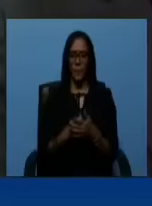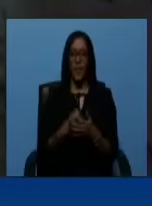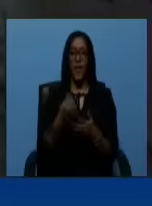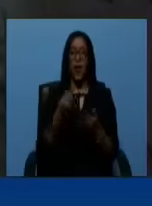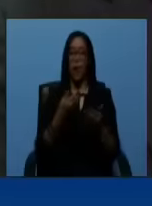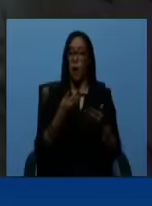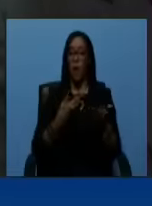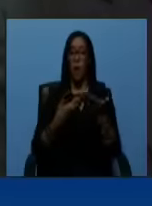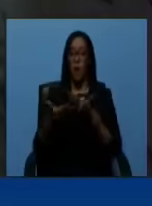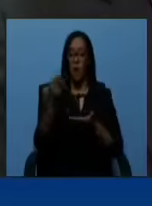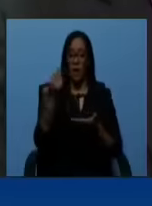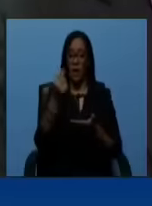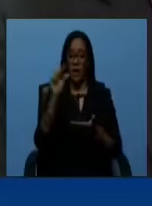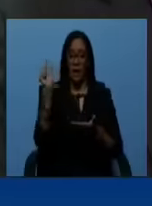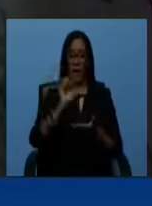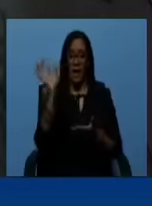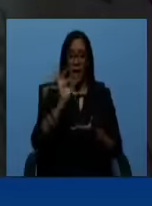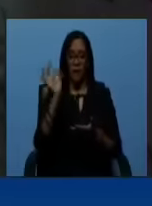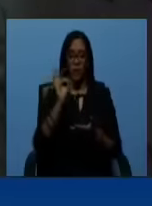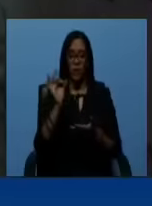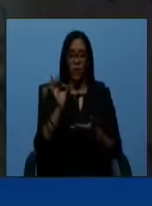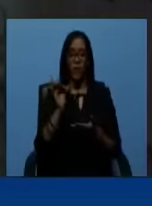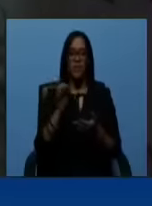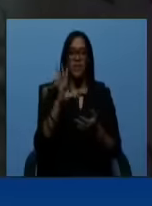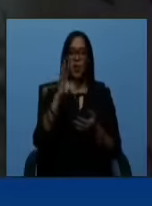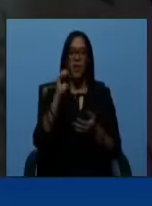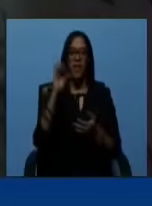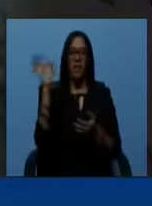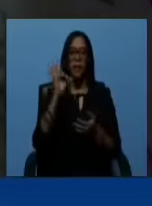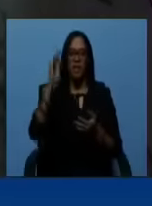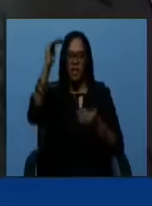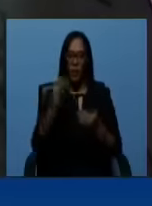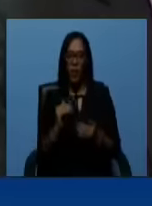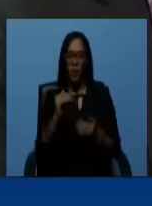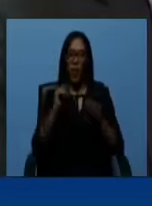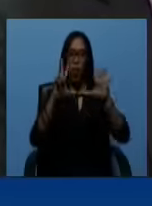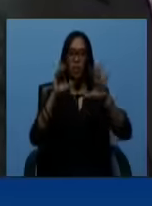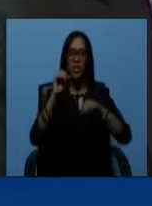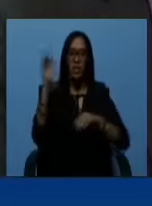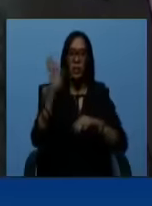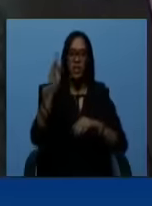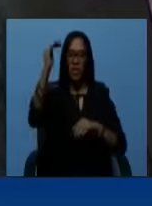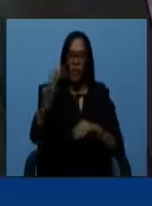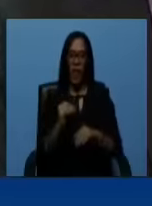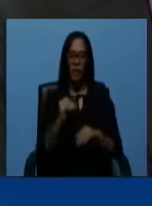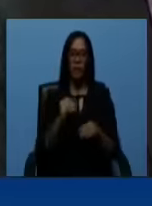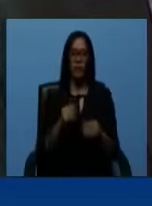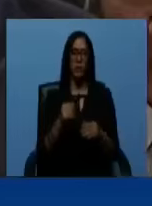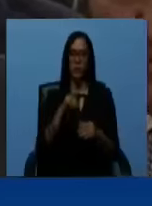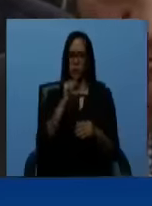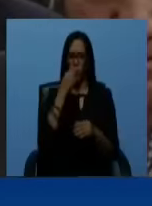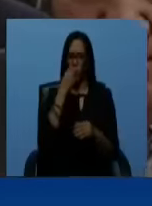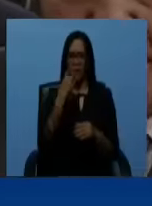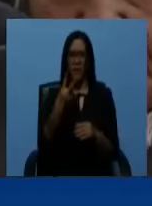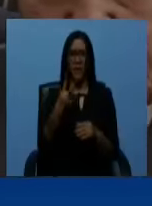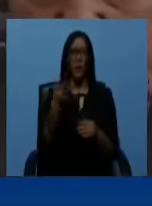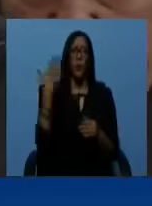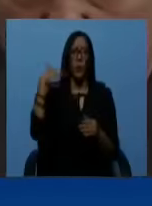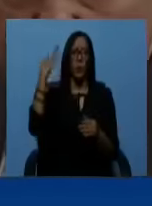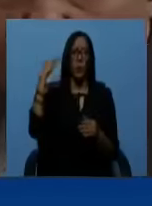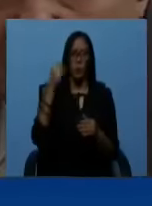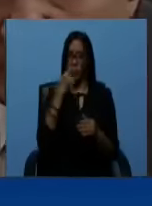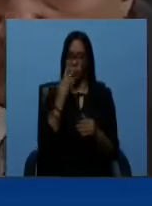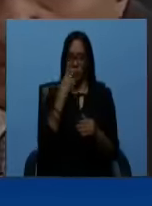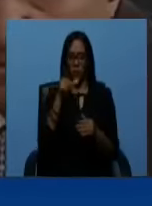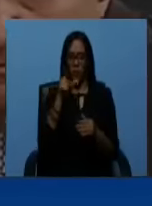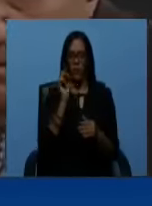Oferta, 50% de descuento, 80% de descuento. Villegas, yo no había visto eso por mucho tiempo, no sé si tú lo has